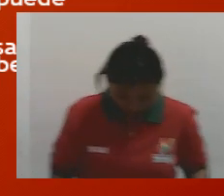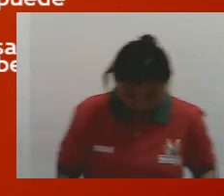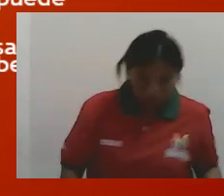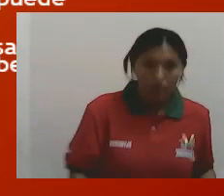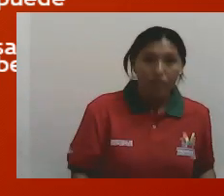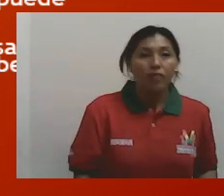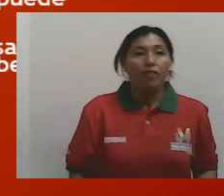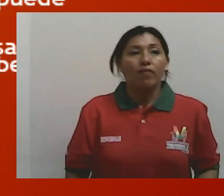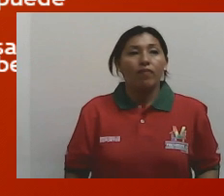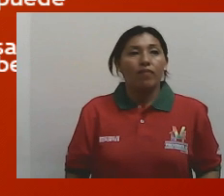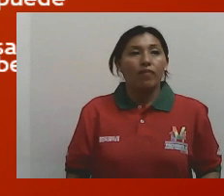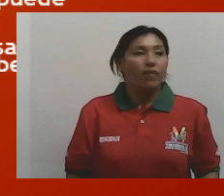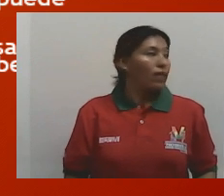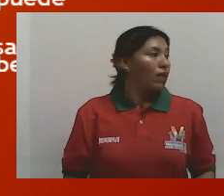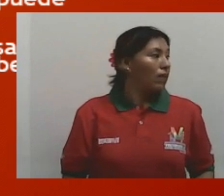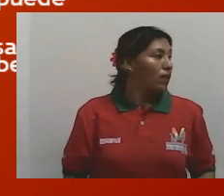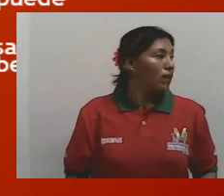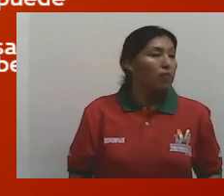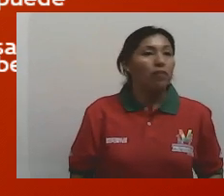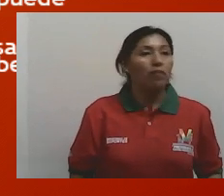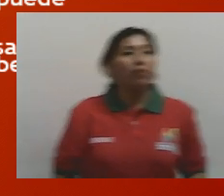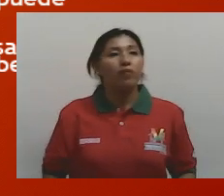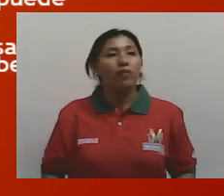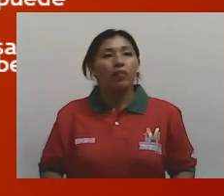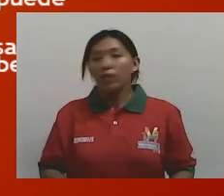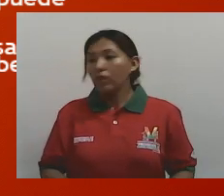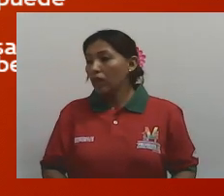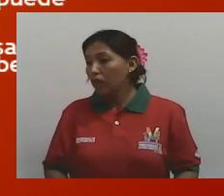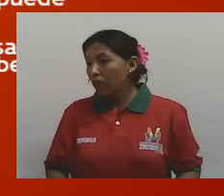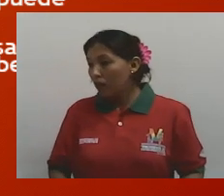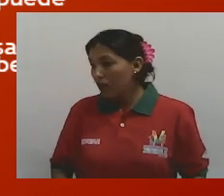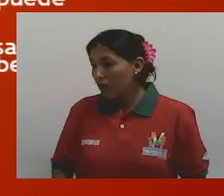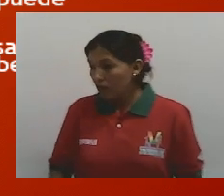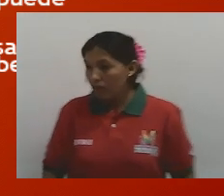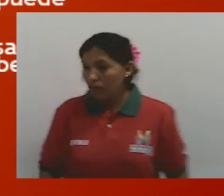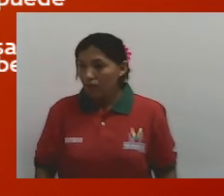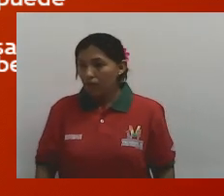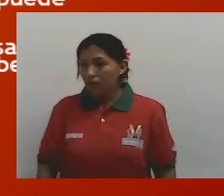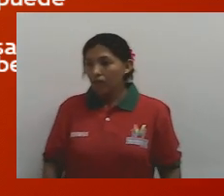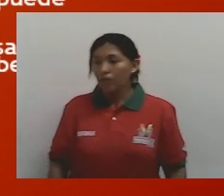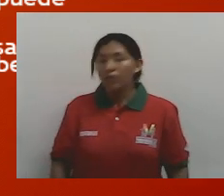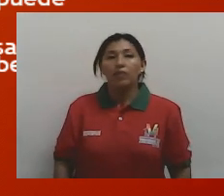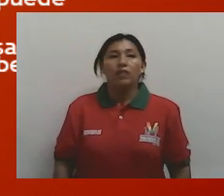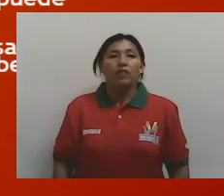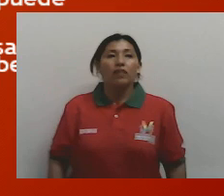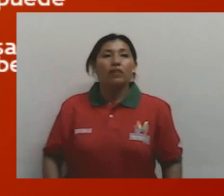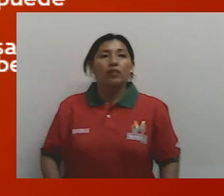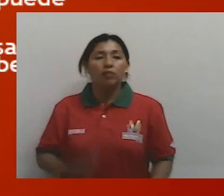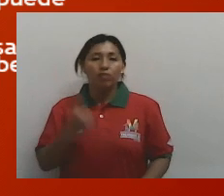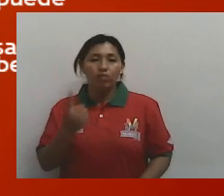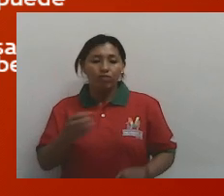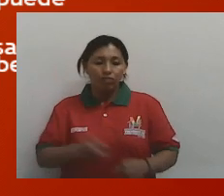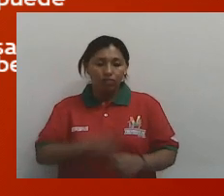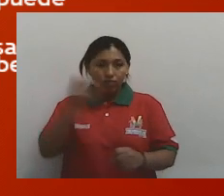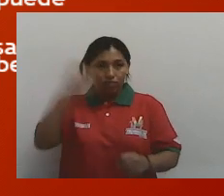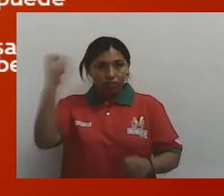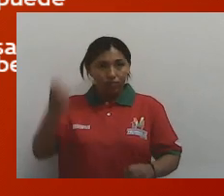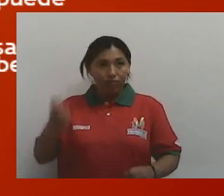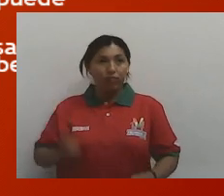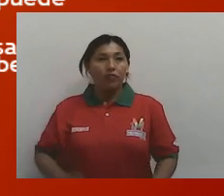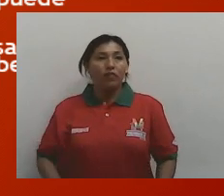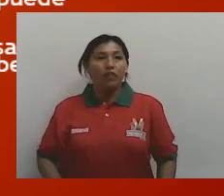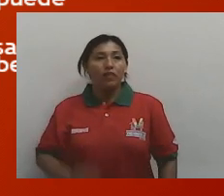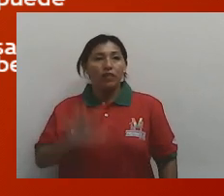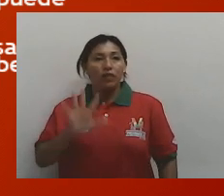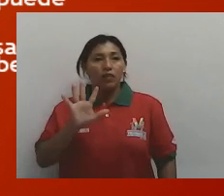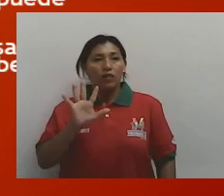Plurinacionales, no hay empate. Siempre tiene que haber un ganador. Por tanto, ¿no?, los